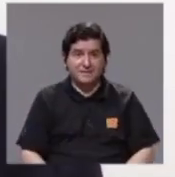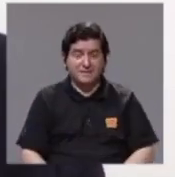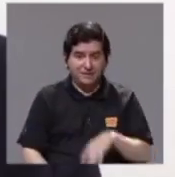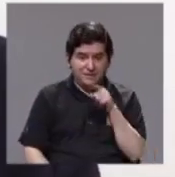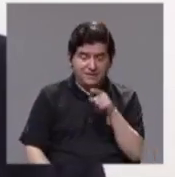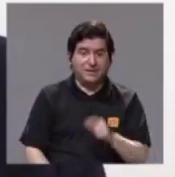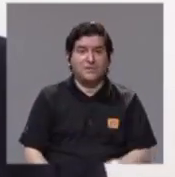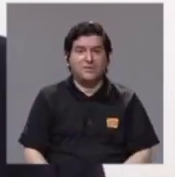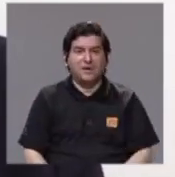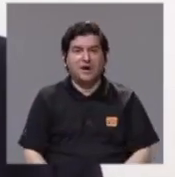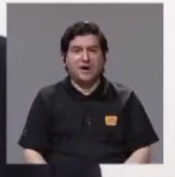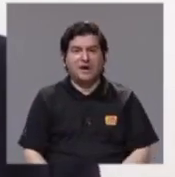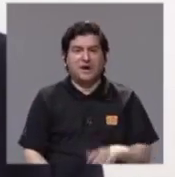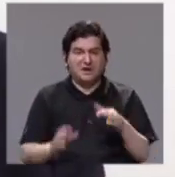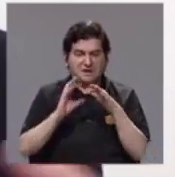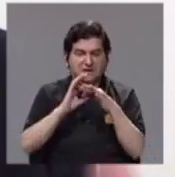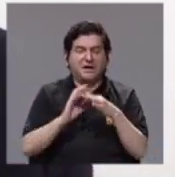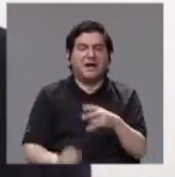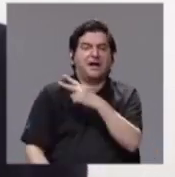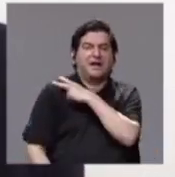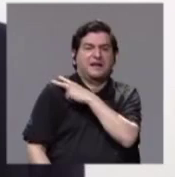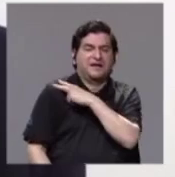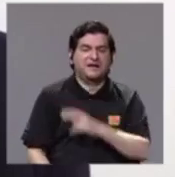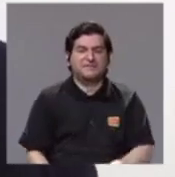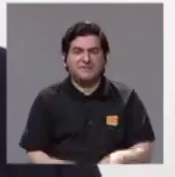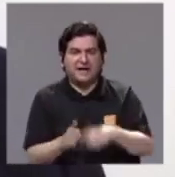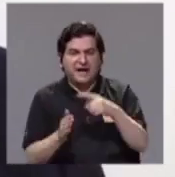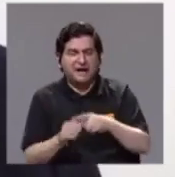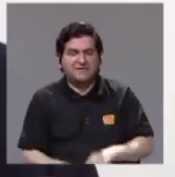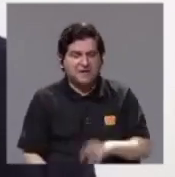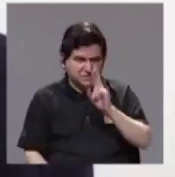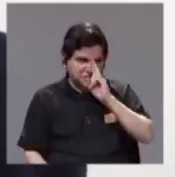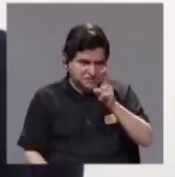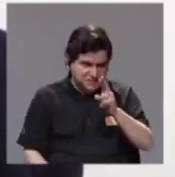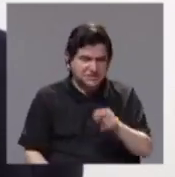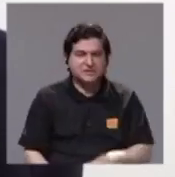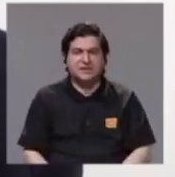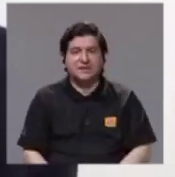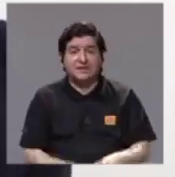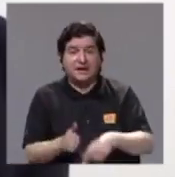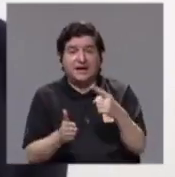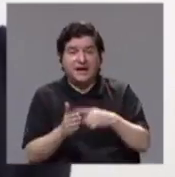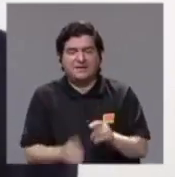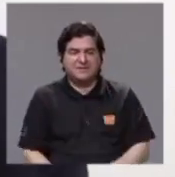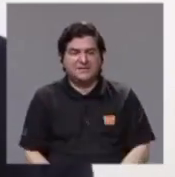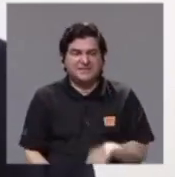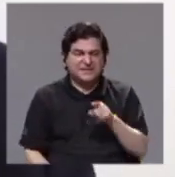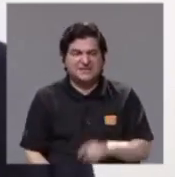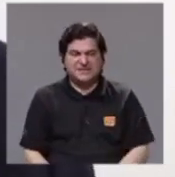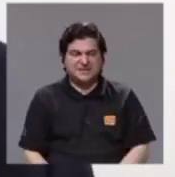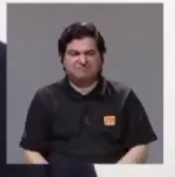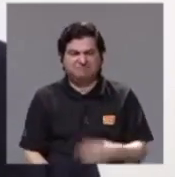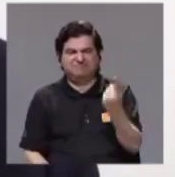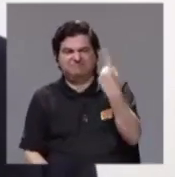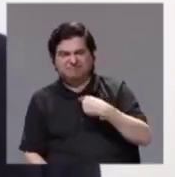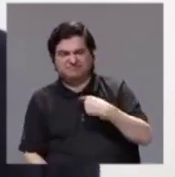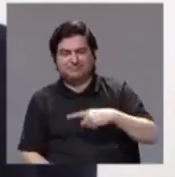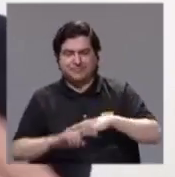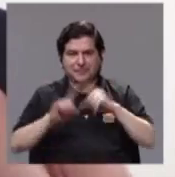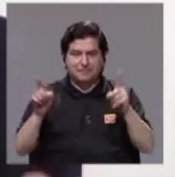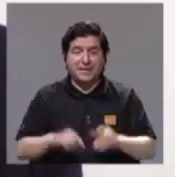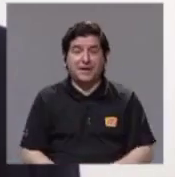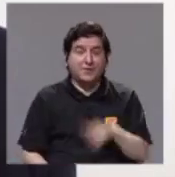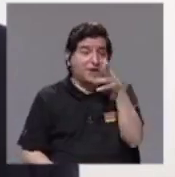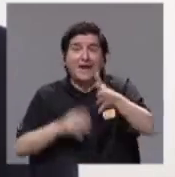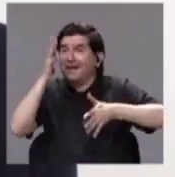y con el jefe es admirativo, pero a veces a regañadientes, pero